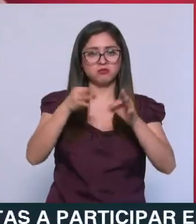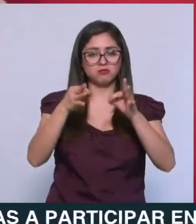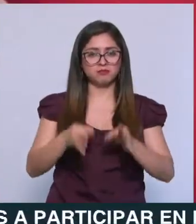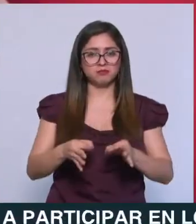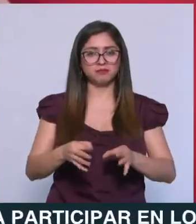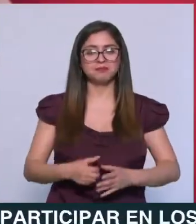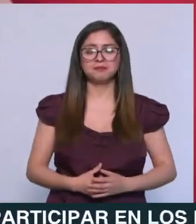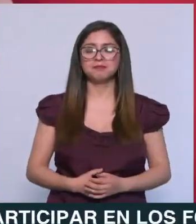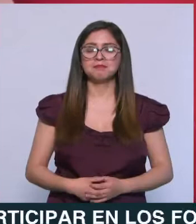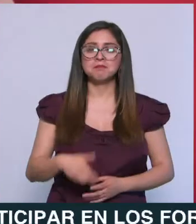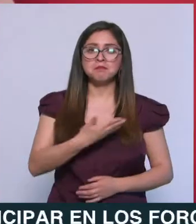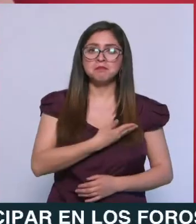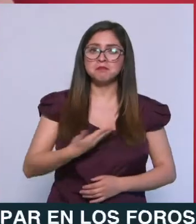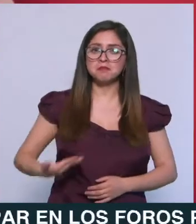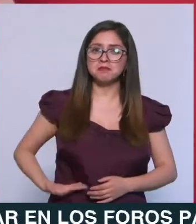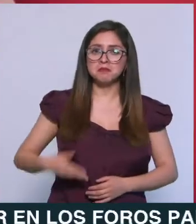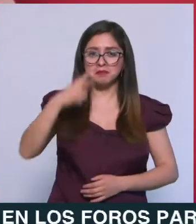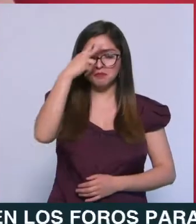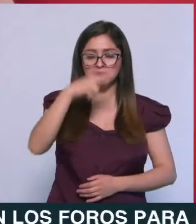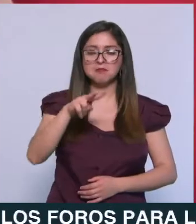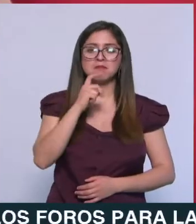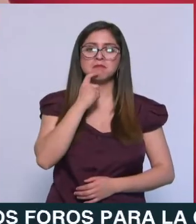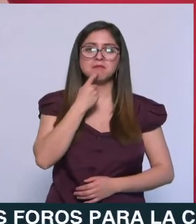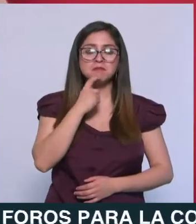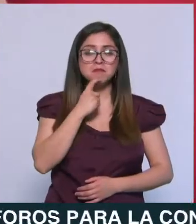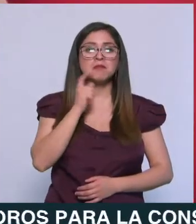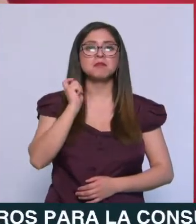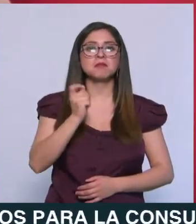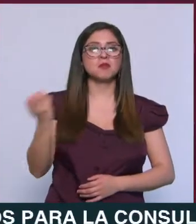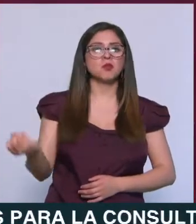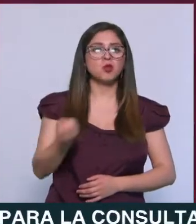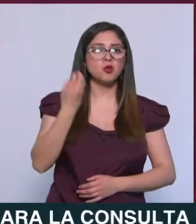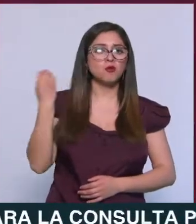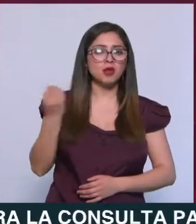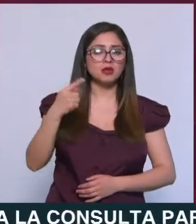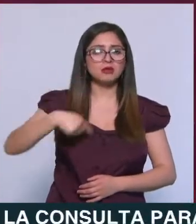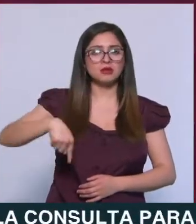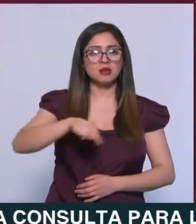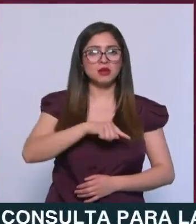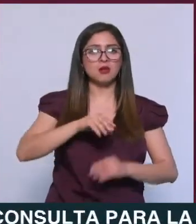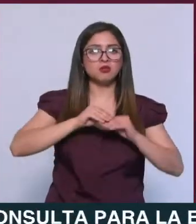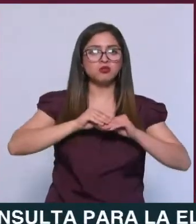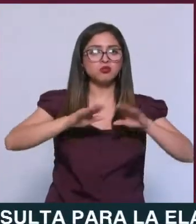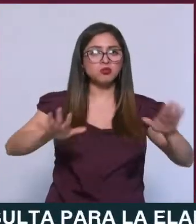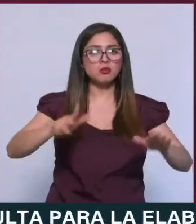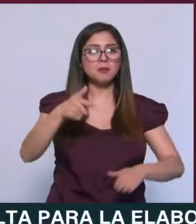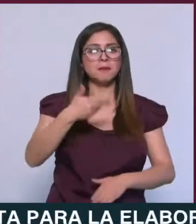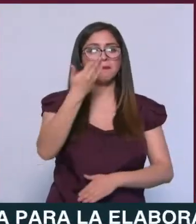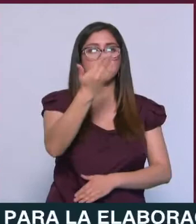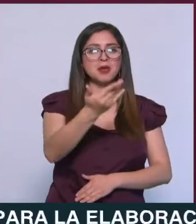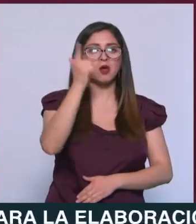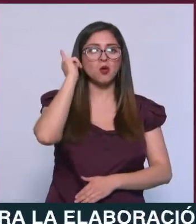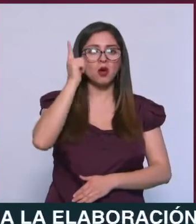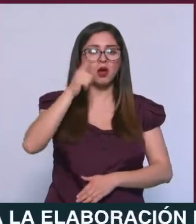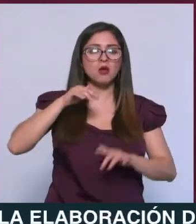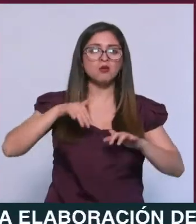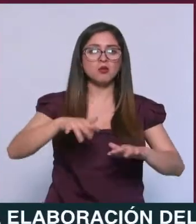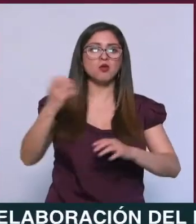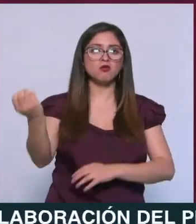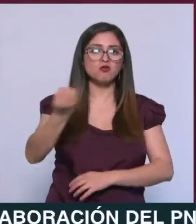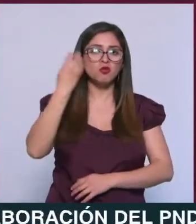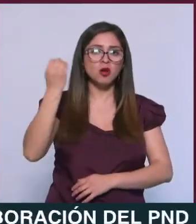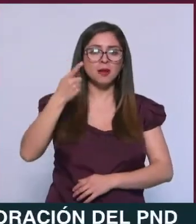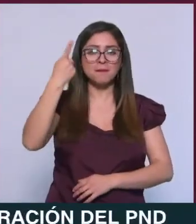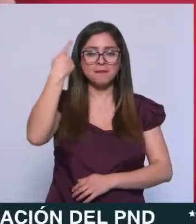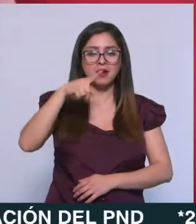El presidente Andrés Manuel López Obrador inició su conferencia de prensa invitando a la población a participar en los foros que se realizarán el fin de